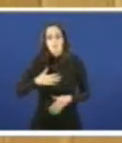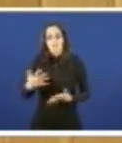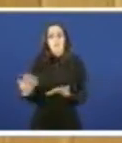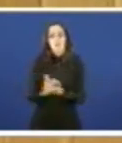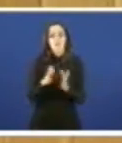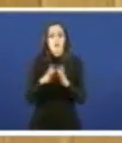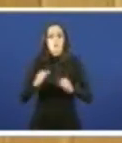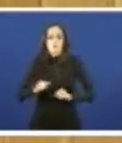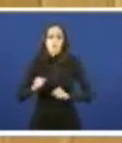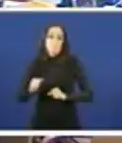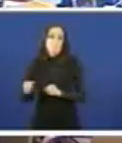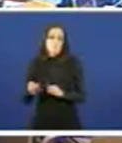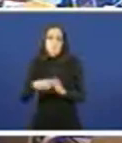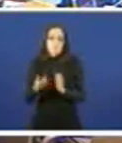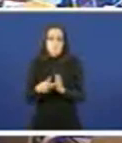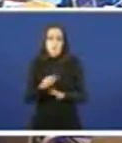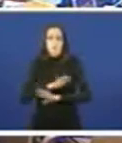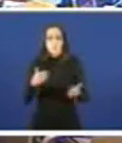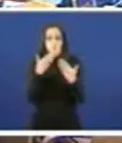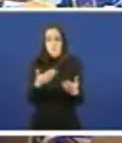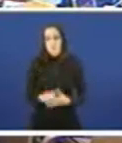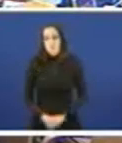Nada máis e moitas grazas. Moitas grazas.